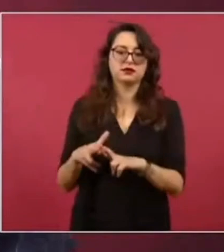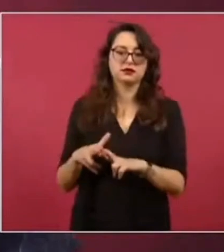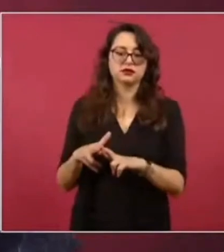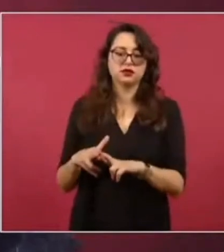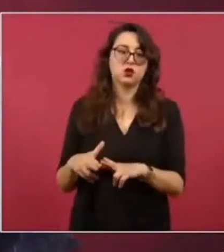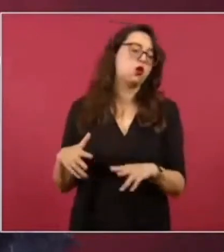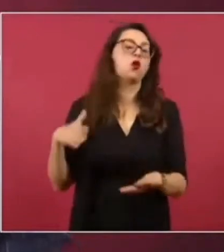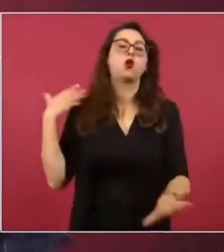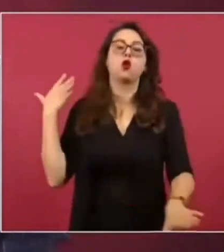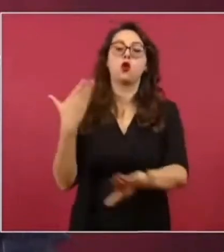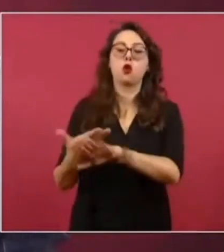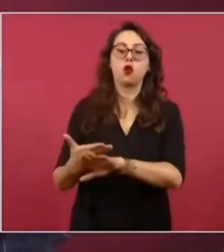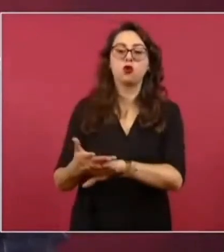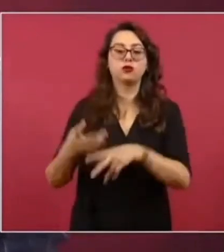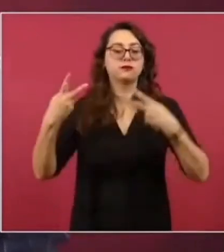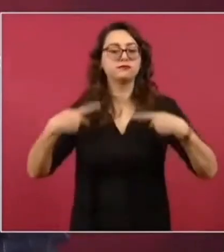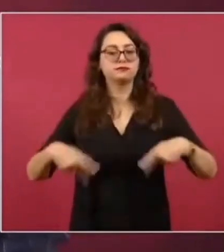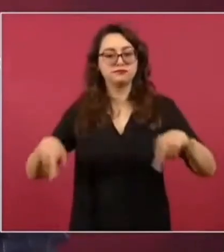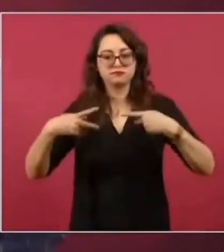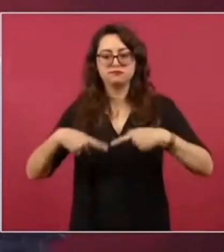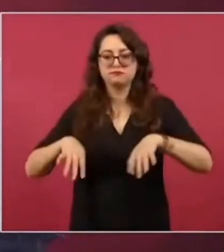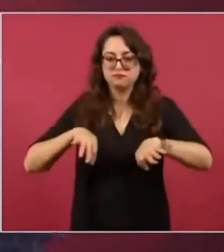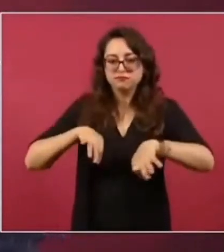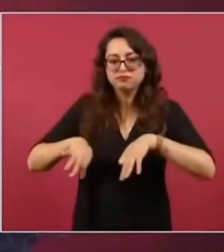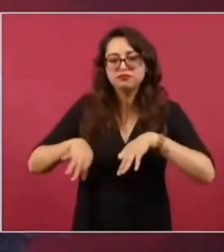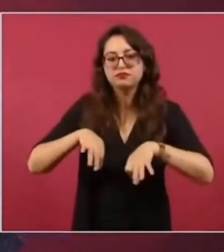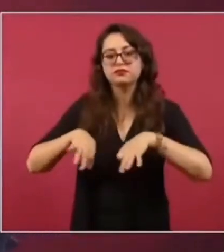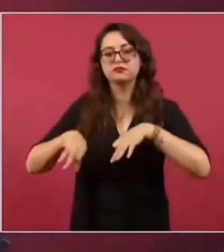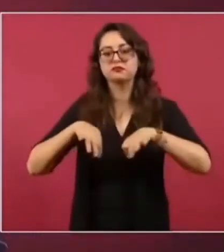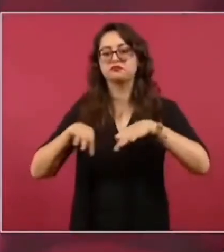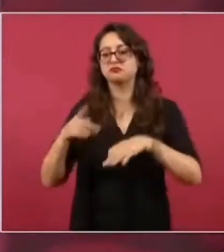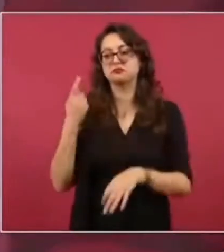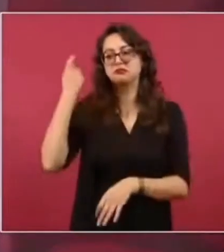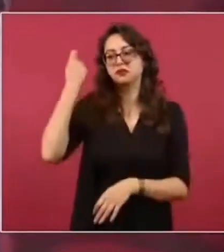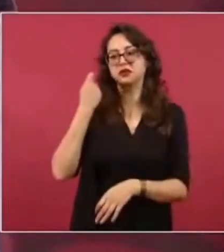y a todos los trabajadores de México. Eso fue